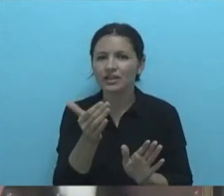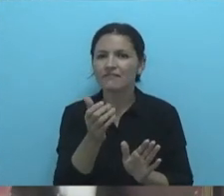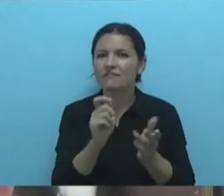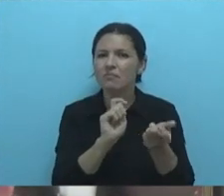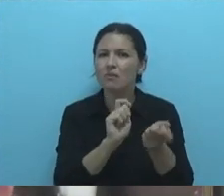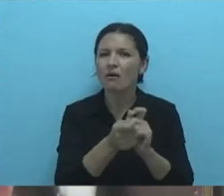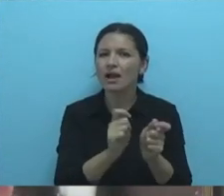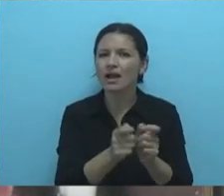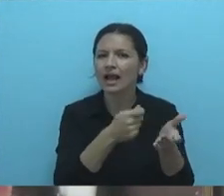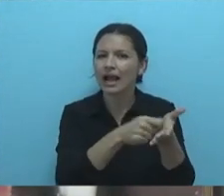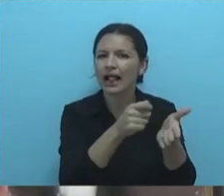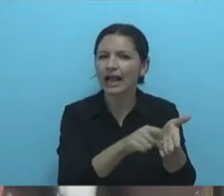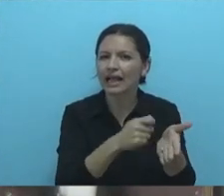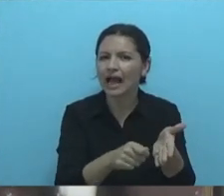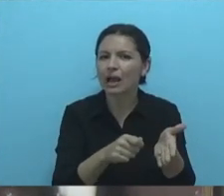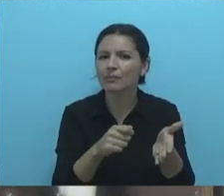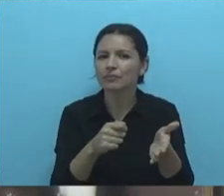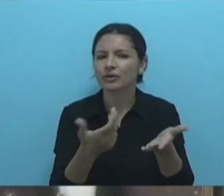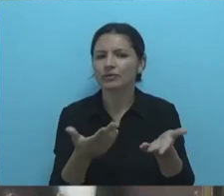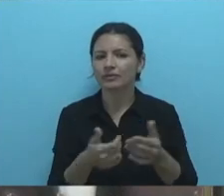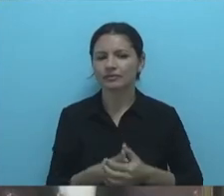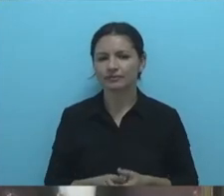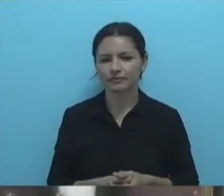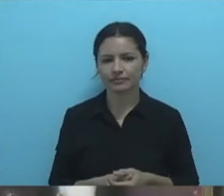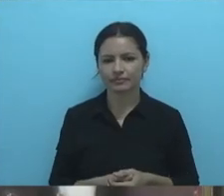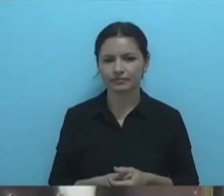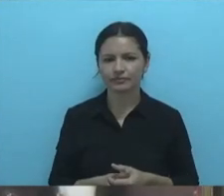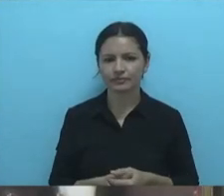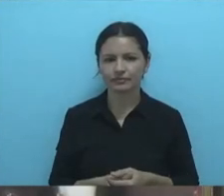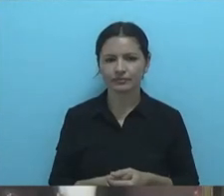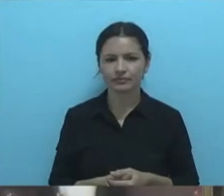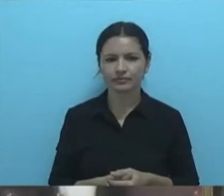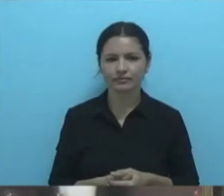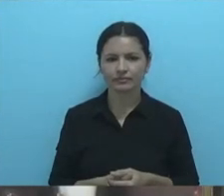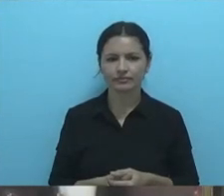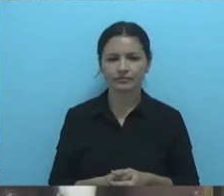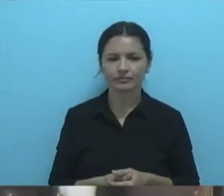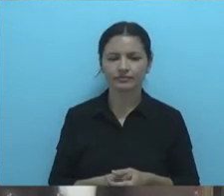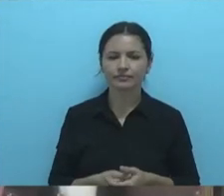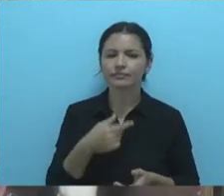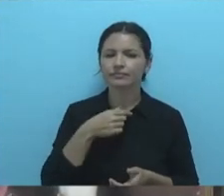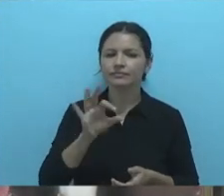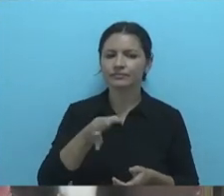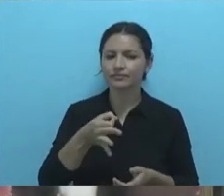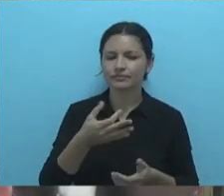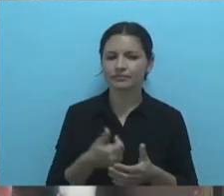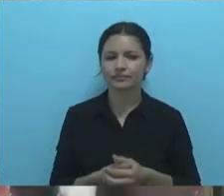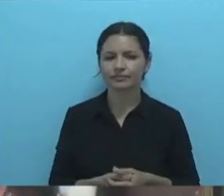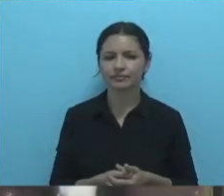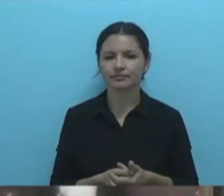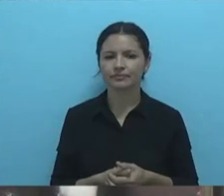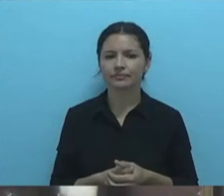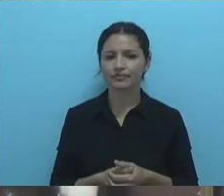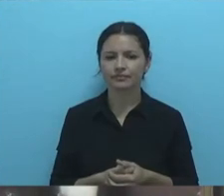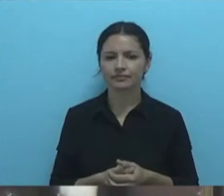modificaciones que se introducen y como nuestro bloque también es autor de una iniciativa que se trató de manera conjunta Queremos saber antes de proceder a la votación